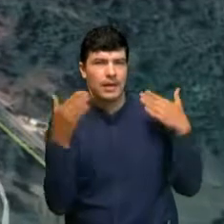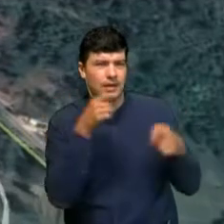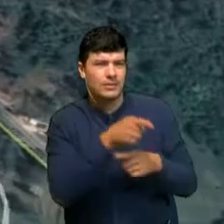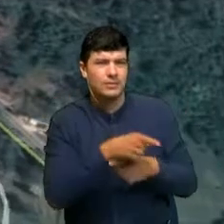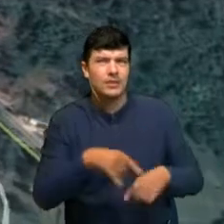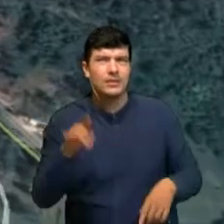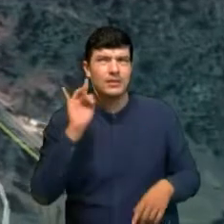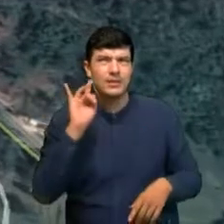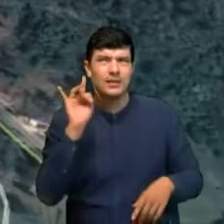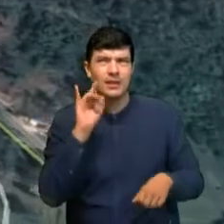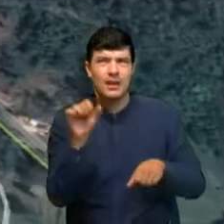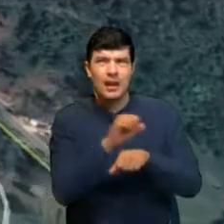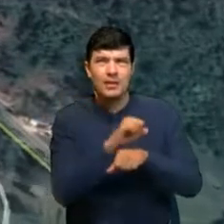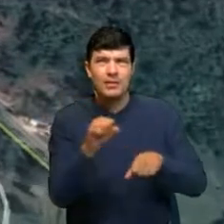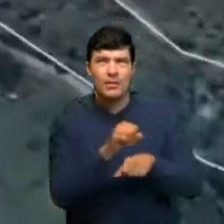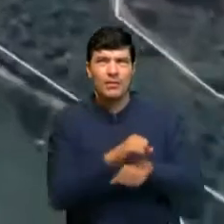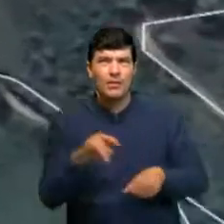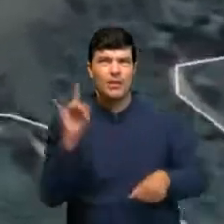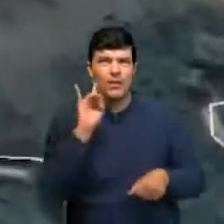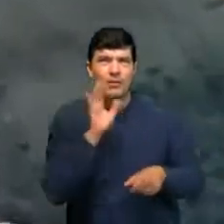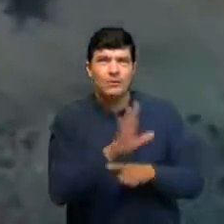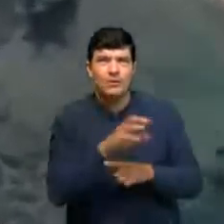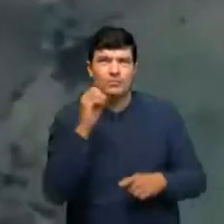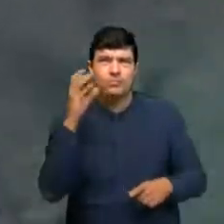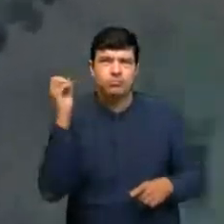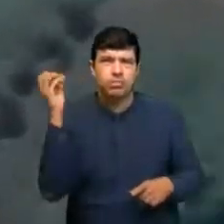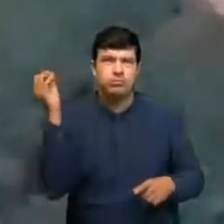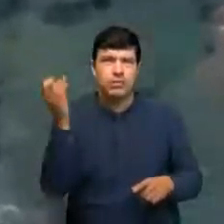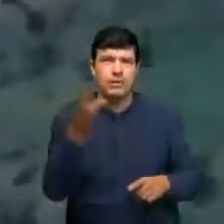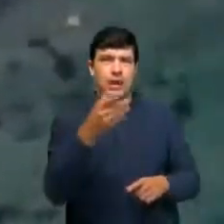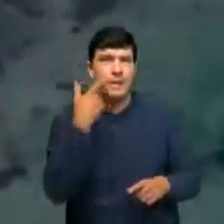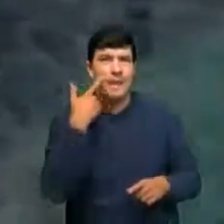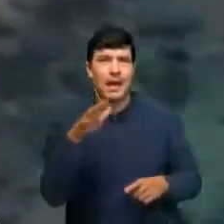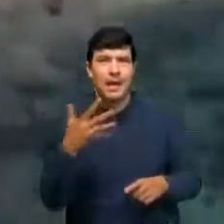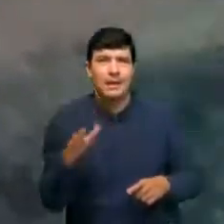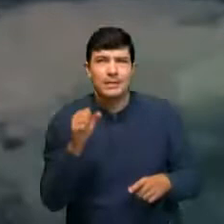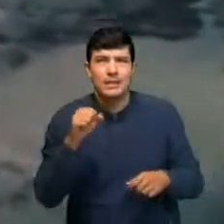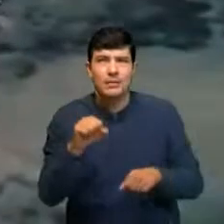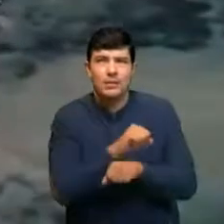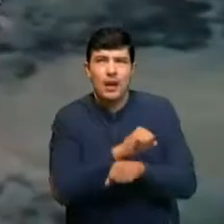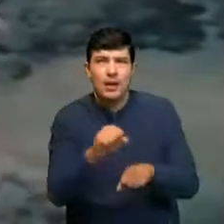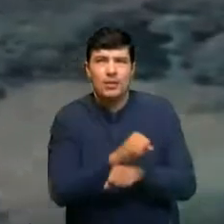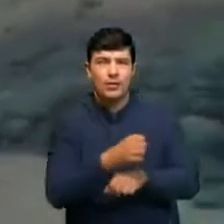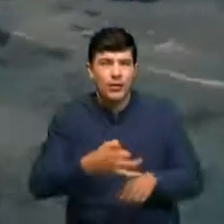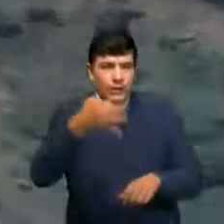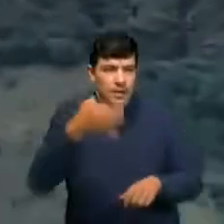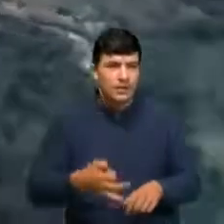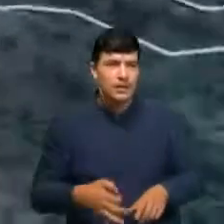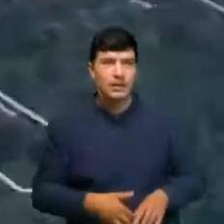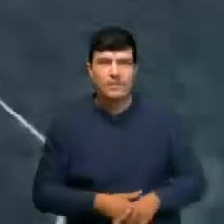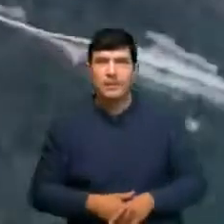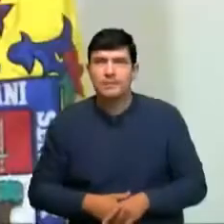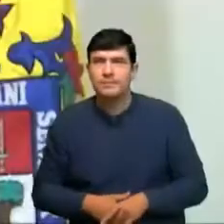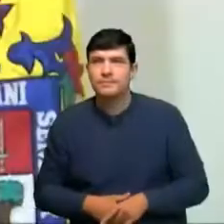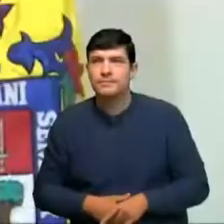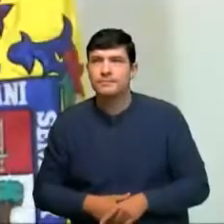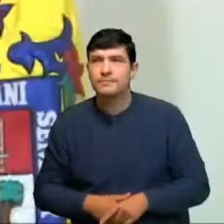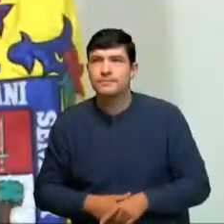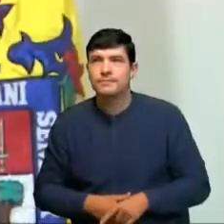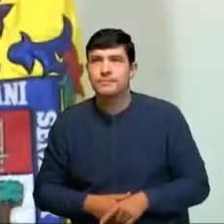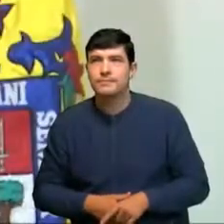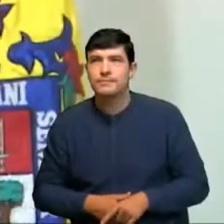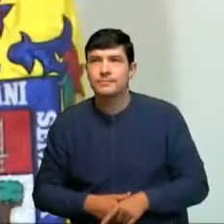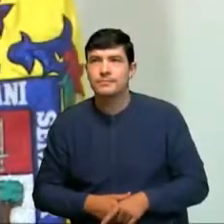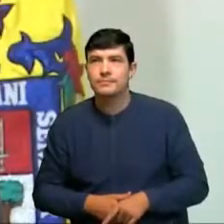el ruido que generó el automotor por la sirena que simulaba ser un vehículo oficial. Desde la investigación policial conllevaron